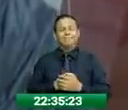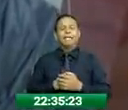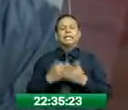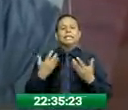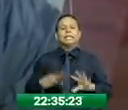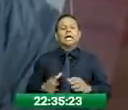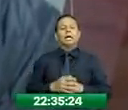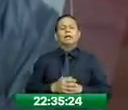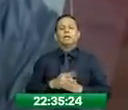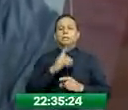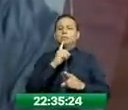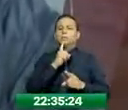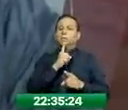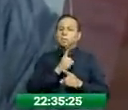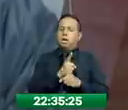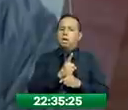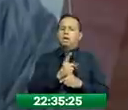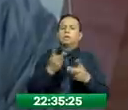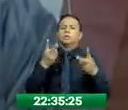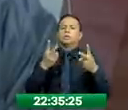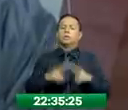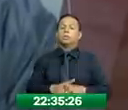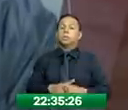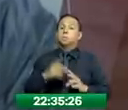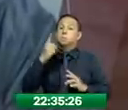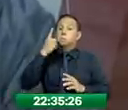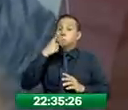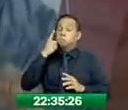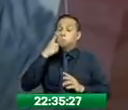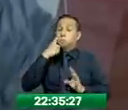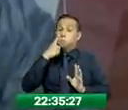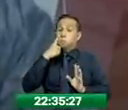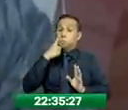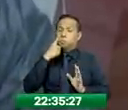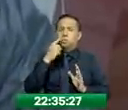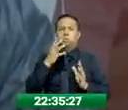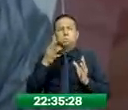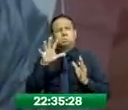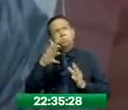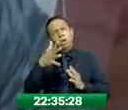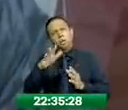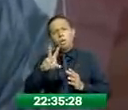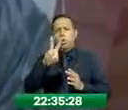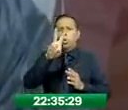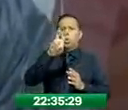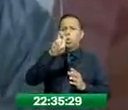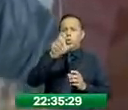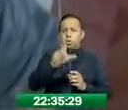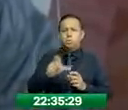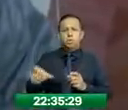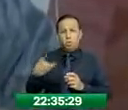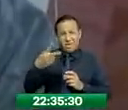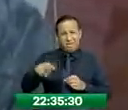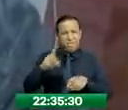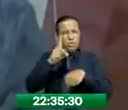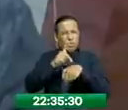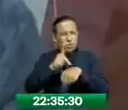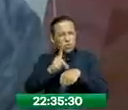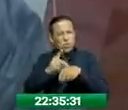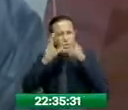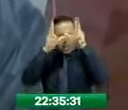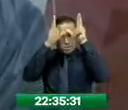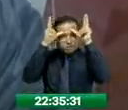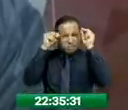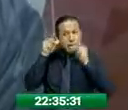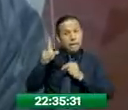es que se tienen adicionalmente hay que apuntarlo otras 12 personas 12 trabajadores en salud entre médicos y